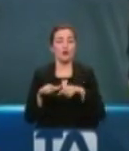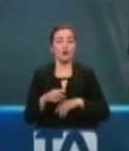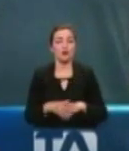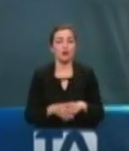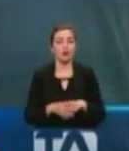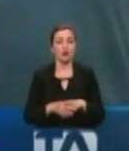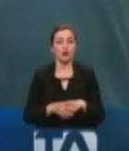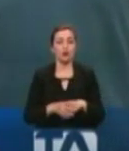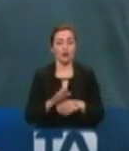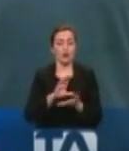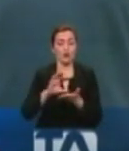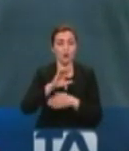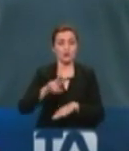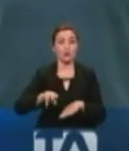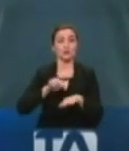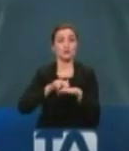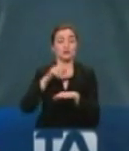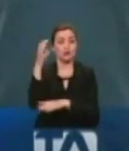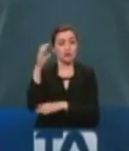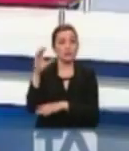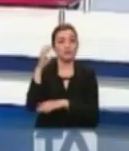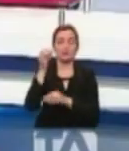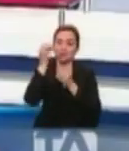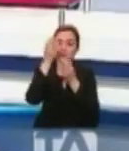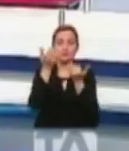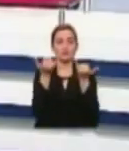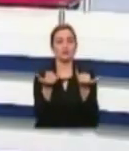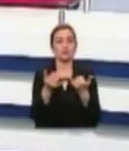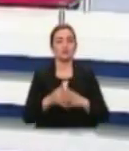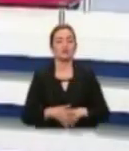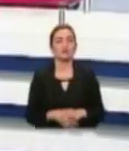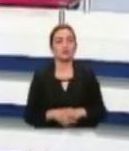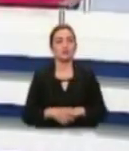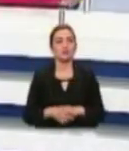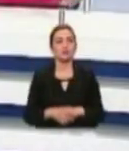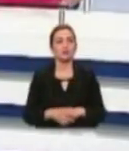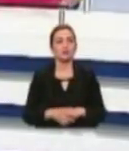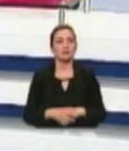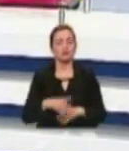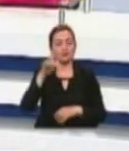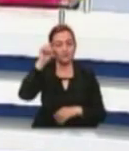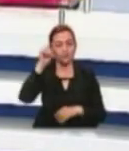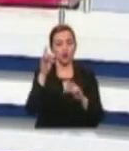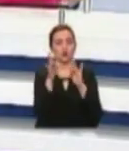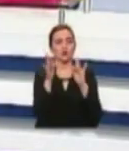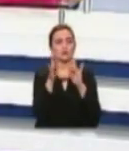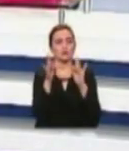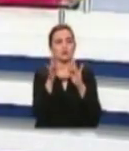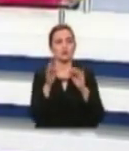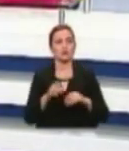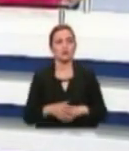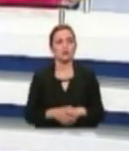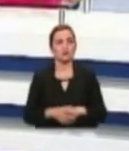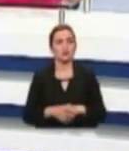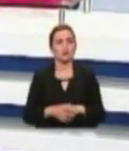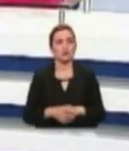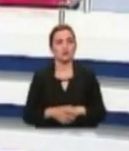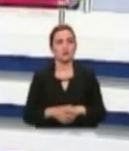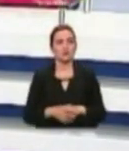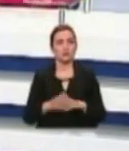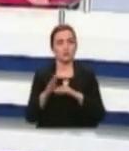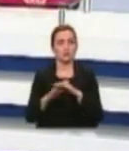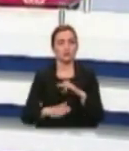el Colegio Nacional Conocoto. Esta es la información que yo les puedo contar hasta el momento, pero les recordamos nuestras líneas de contacto. De primera